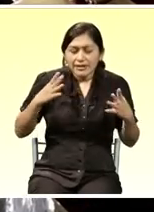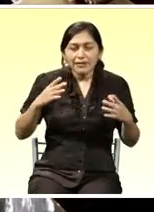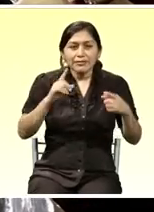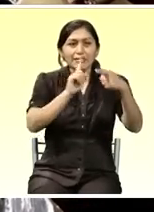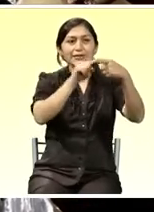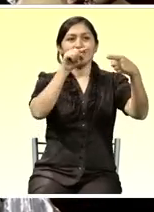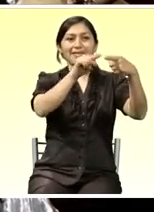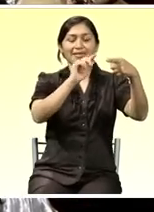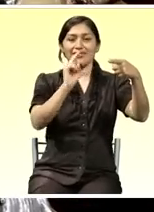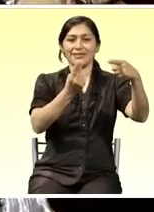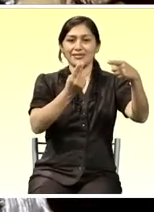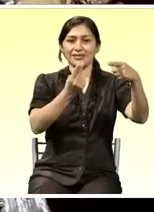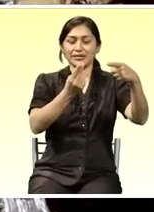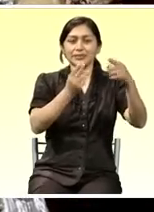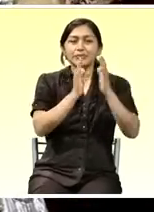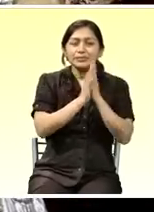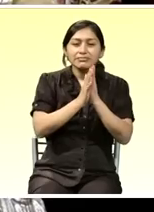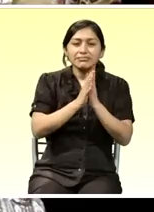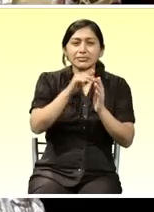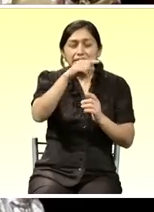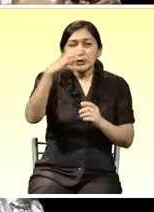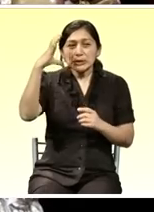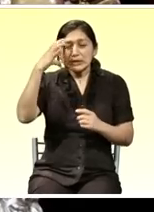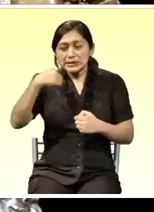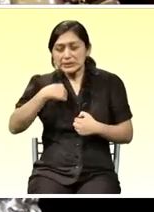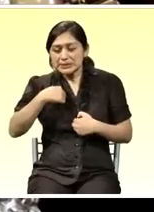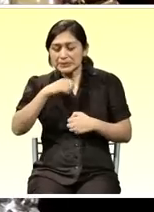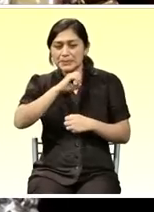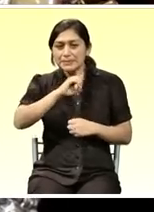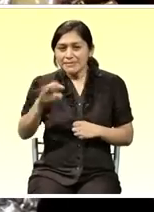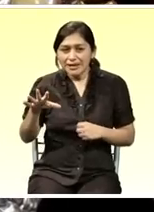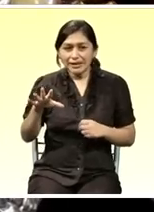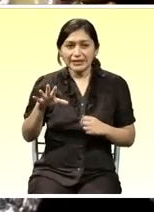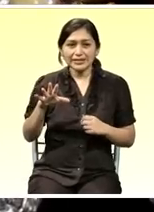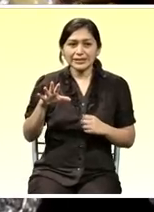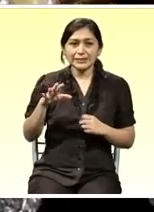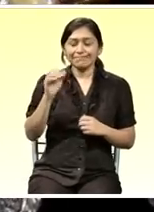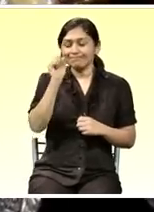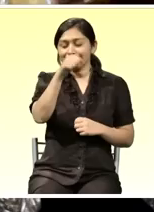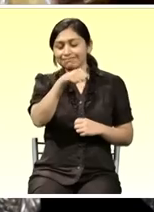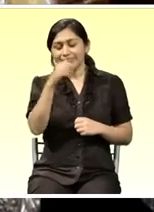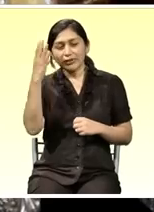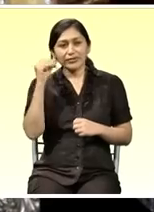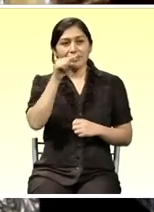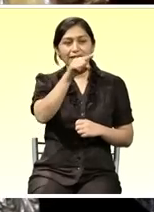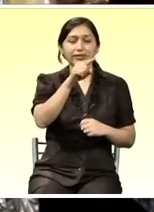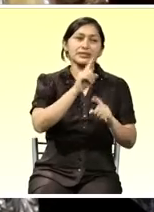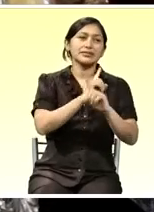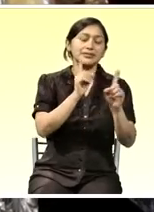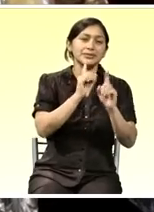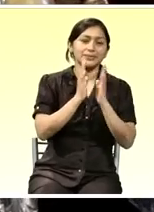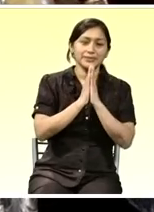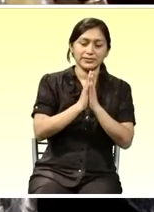cruz y no te acuerdes que yo como ingrato y desconocido, me olvidé de tu paternal